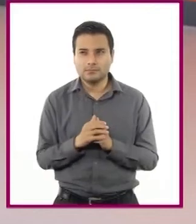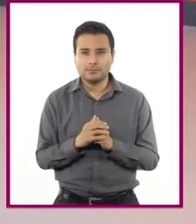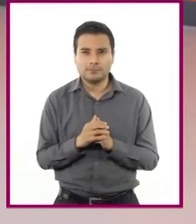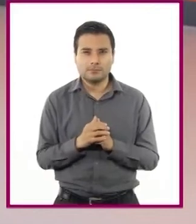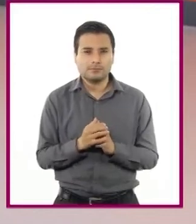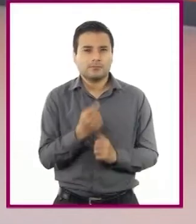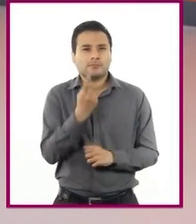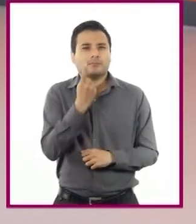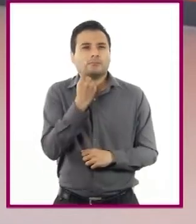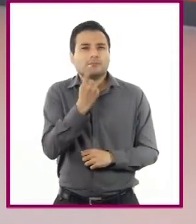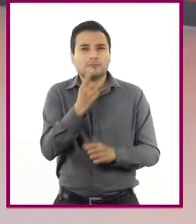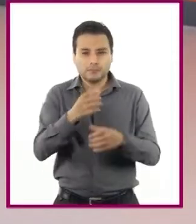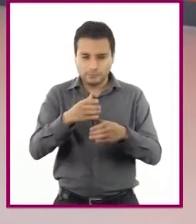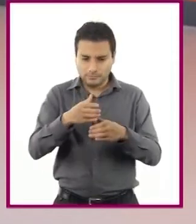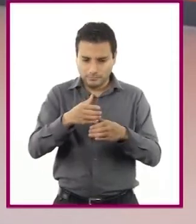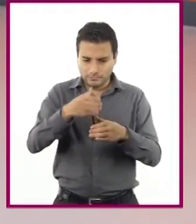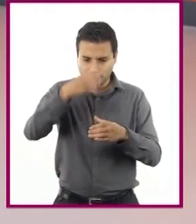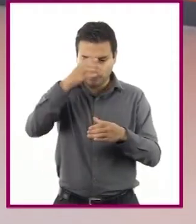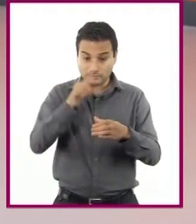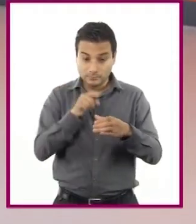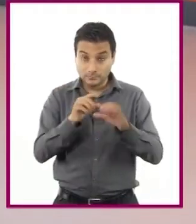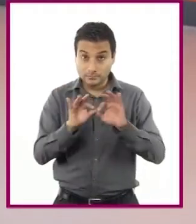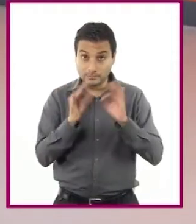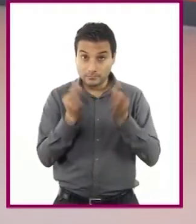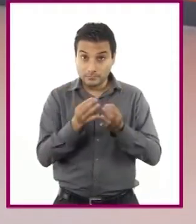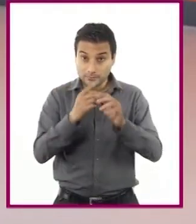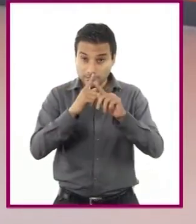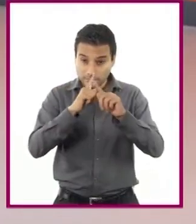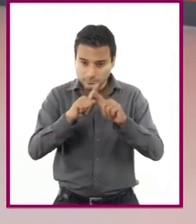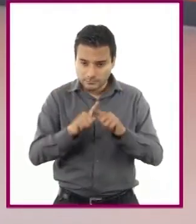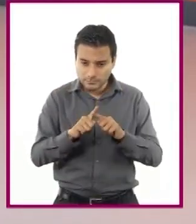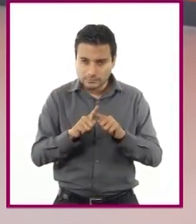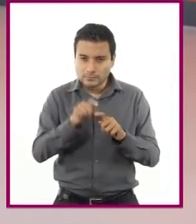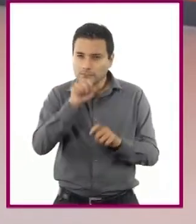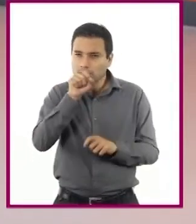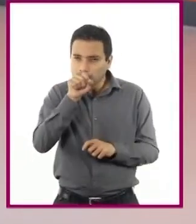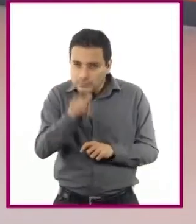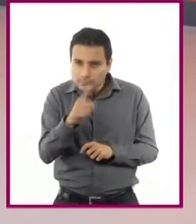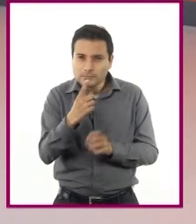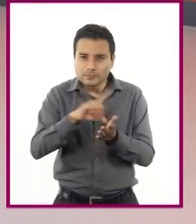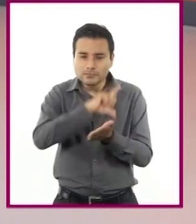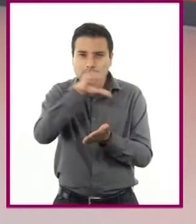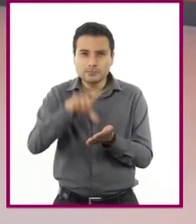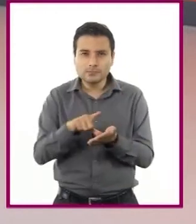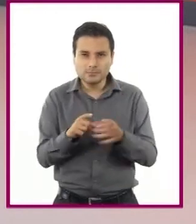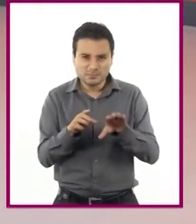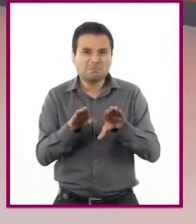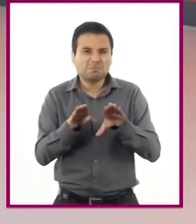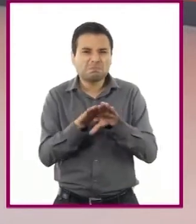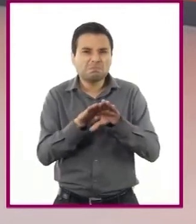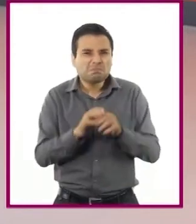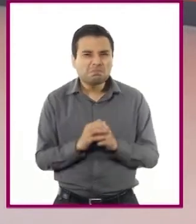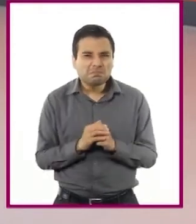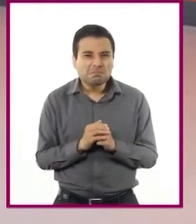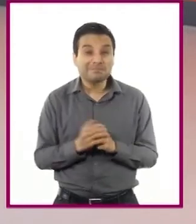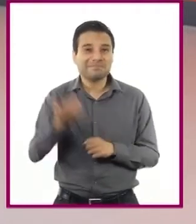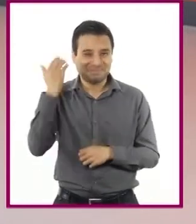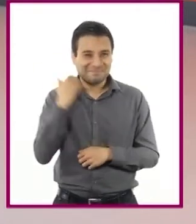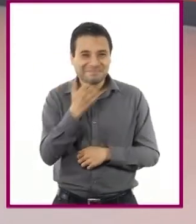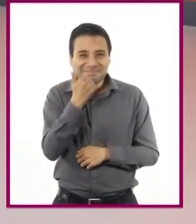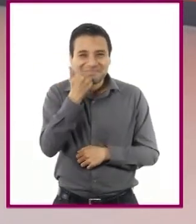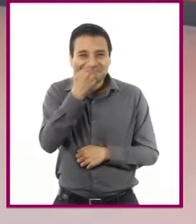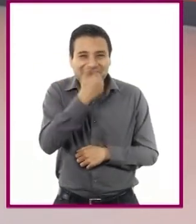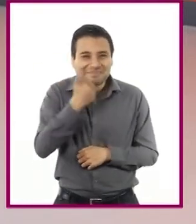pueda contener la misma cantidad de líquido? Esta es la pregunta que quería contestar el equipo de diseño